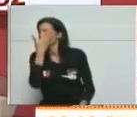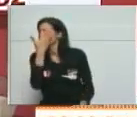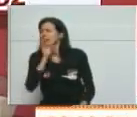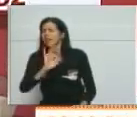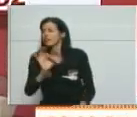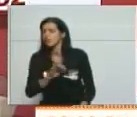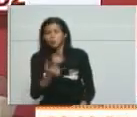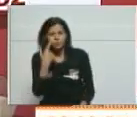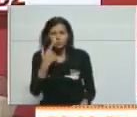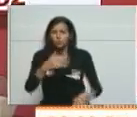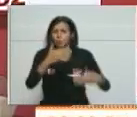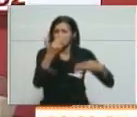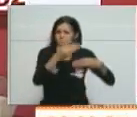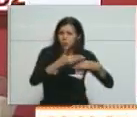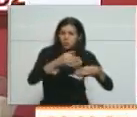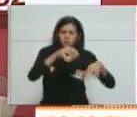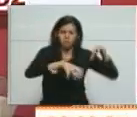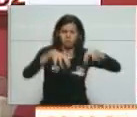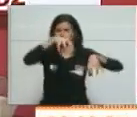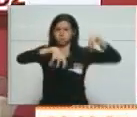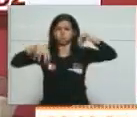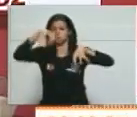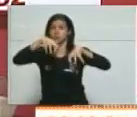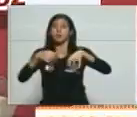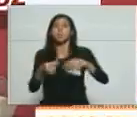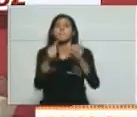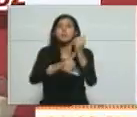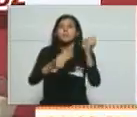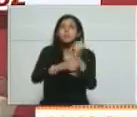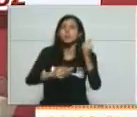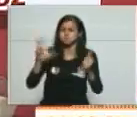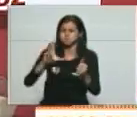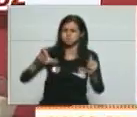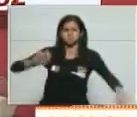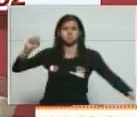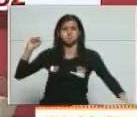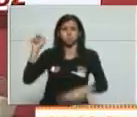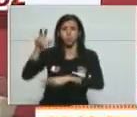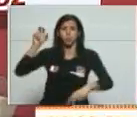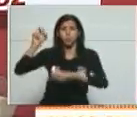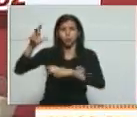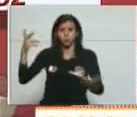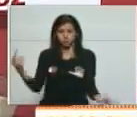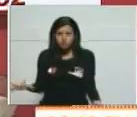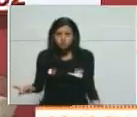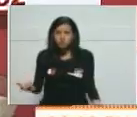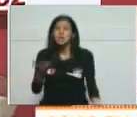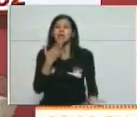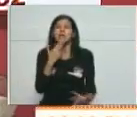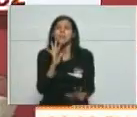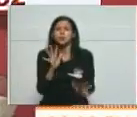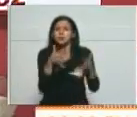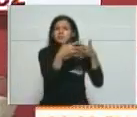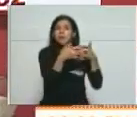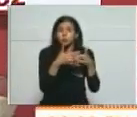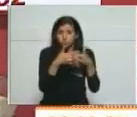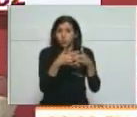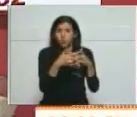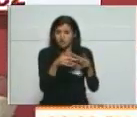montan barricadas, cómo le echaron hasta pupú. Que si en Estados Unidos usted lo hace, enfrenta una pena de 15